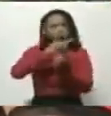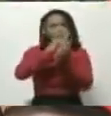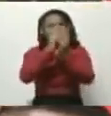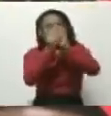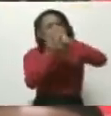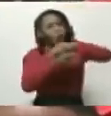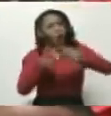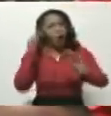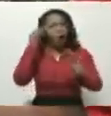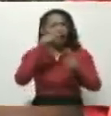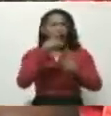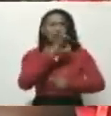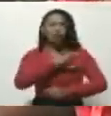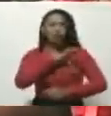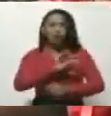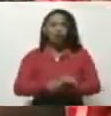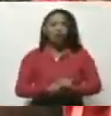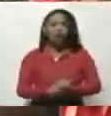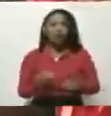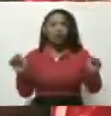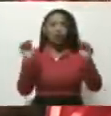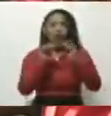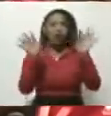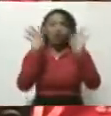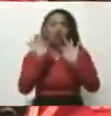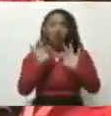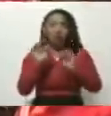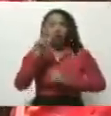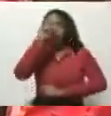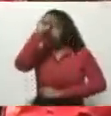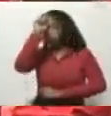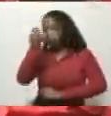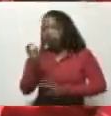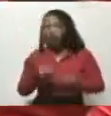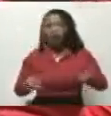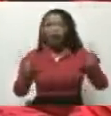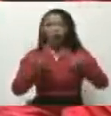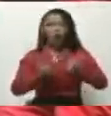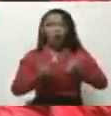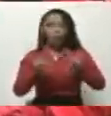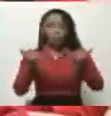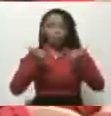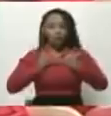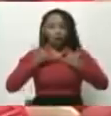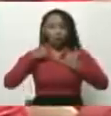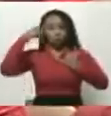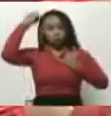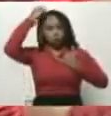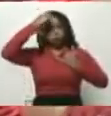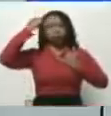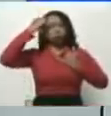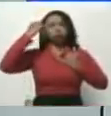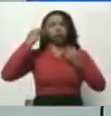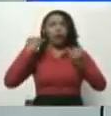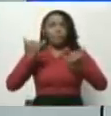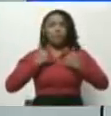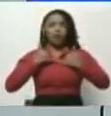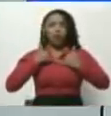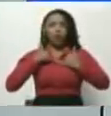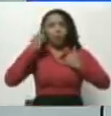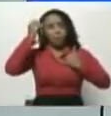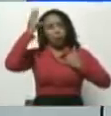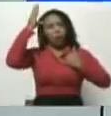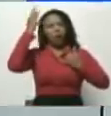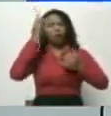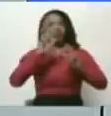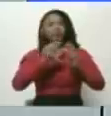socialismo. Igualmente reconocemos el valor de la autocrítica para ser capaces de aceptar la crítica y